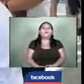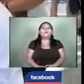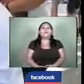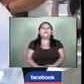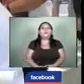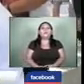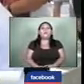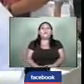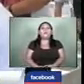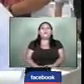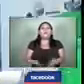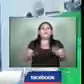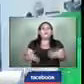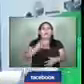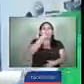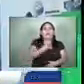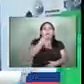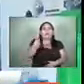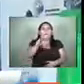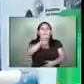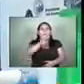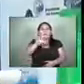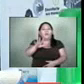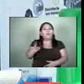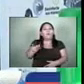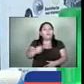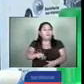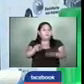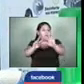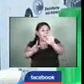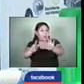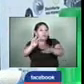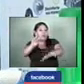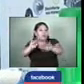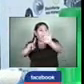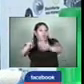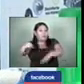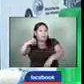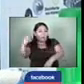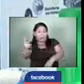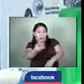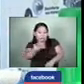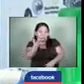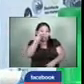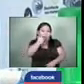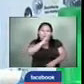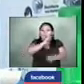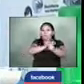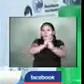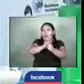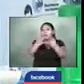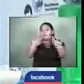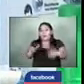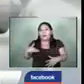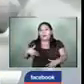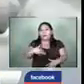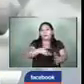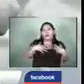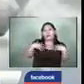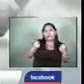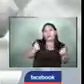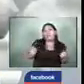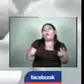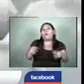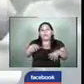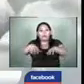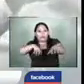En 25 días, unos 7.700 salvadoreños se contagiaron de COVID-19. Las autoridades de salud revelaron cuáles